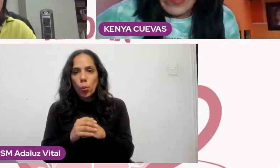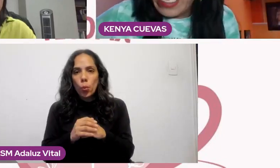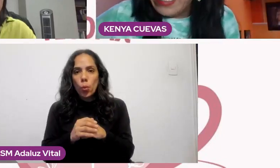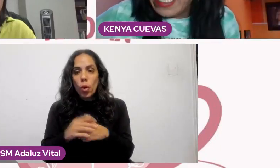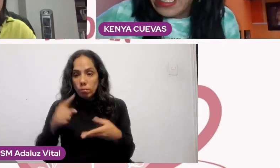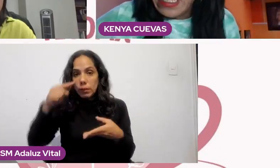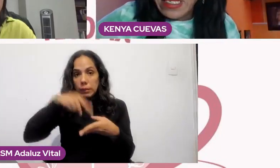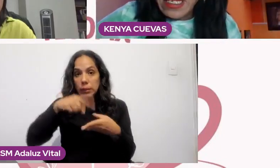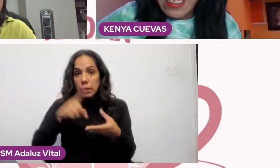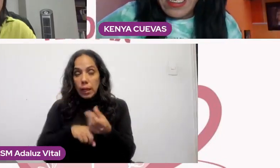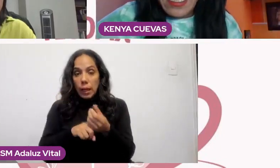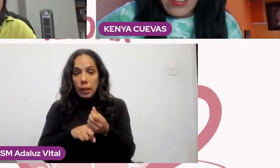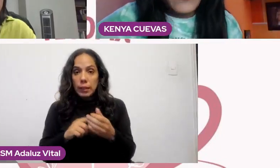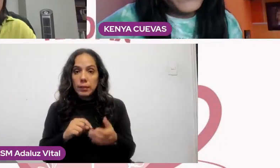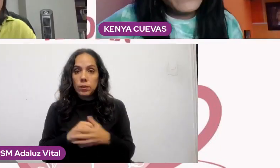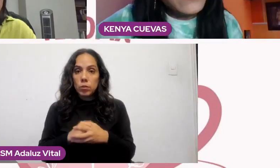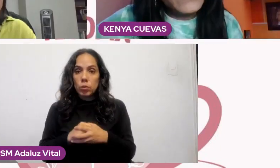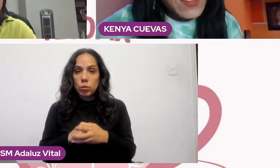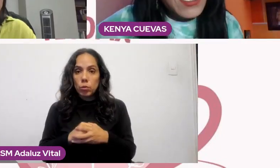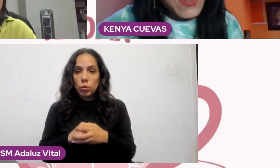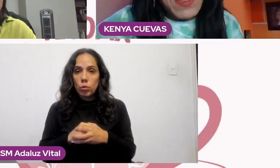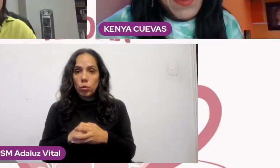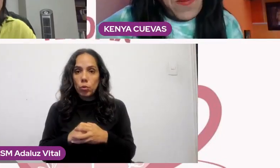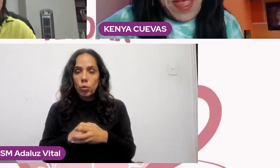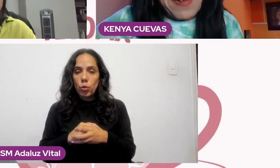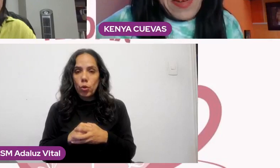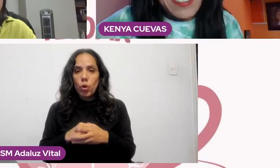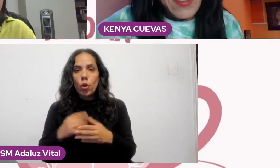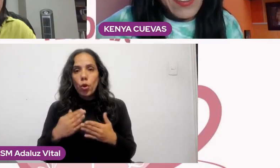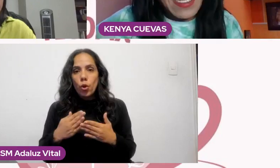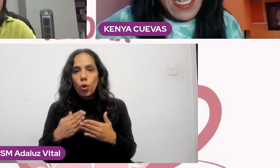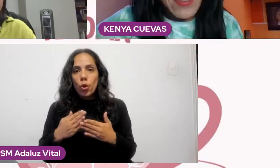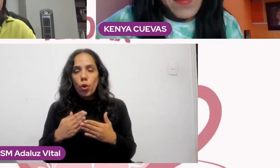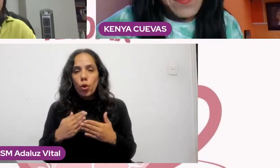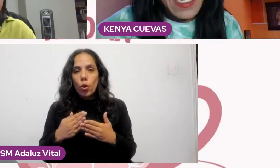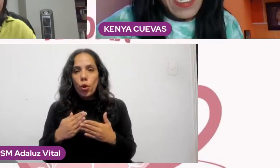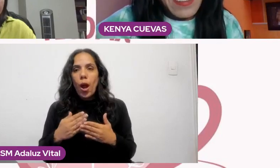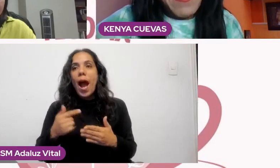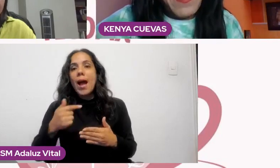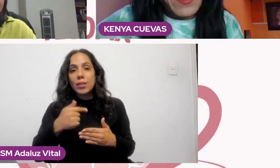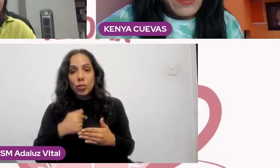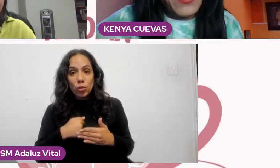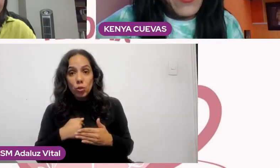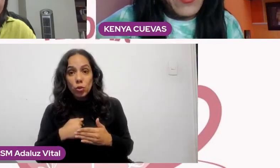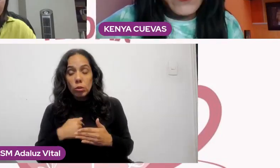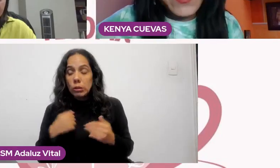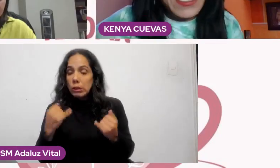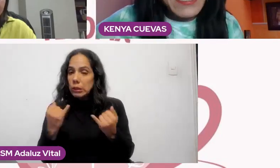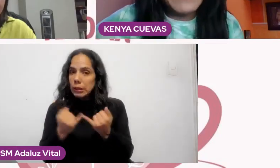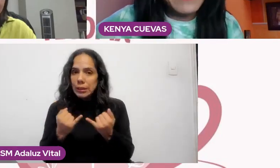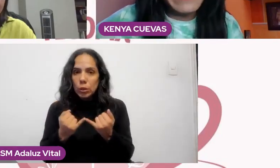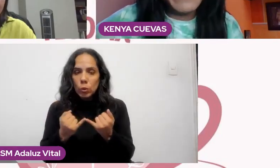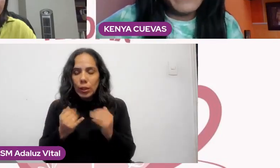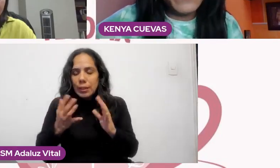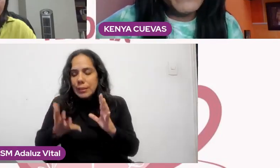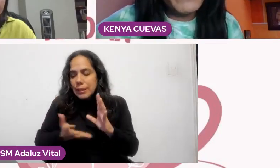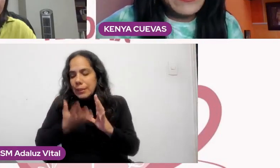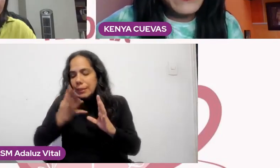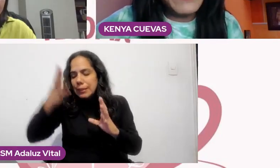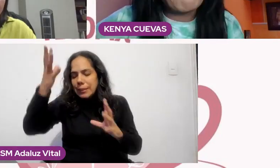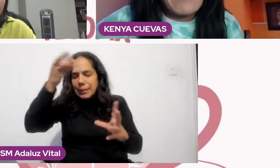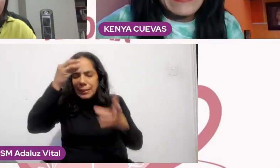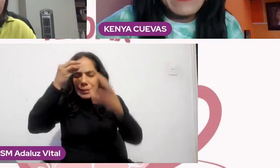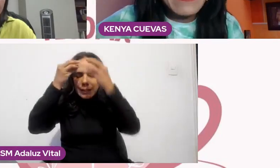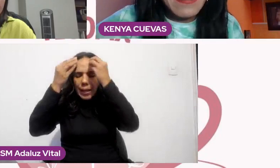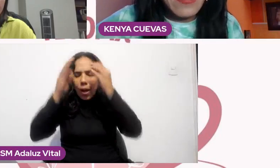serie de violencias, yo fui construyendo mi propia reparación del daño, porque yo no encontraba un